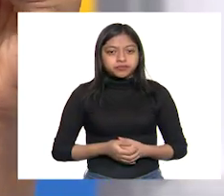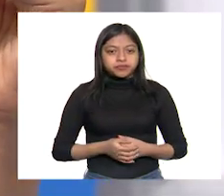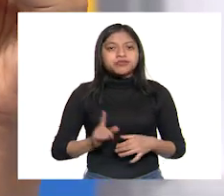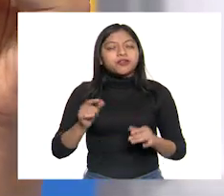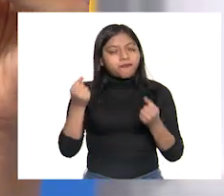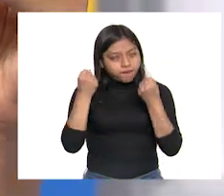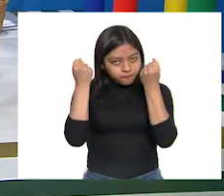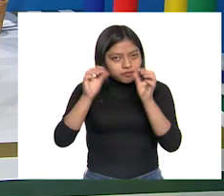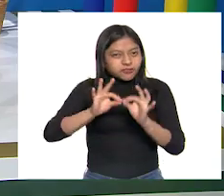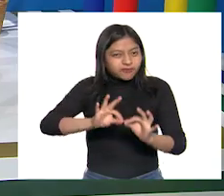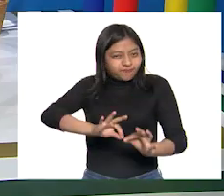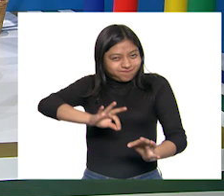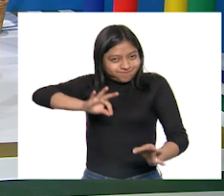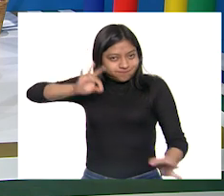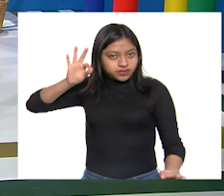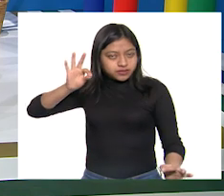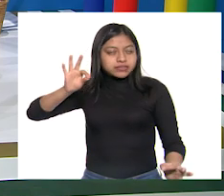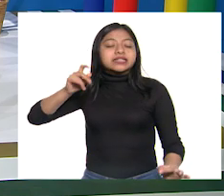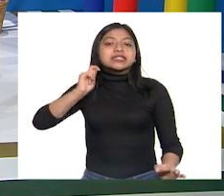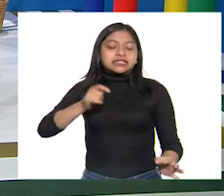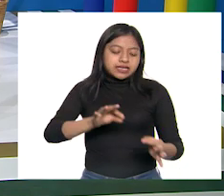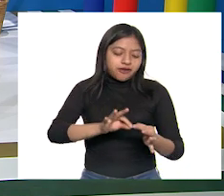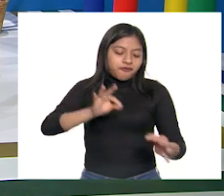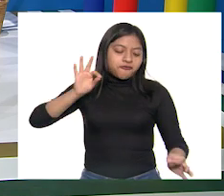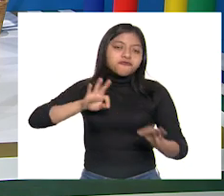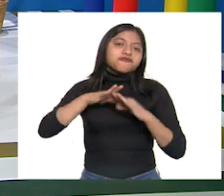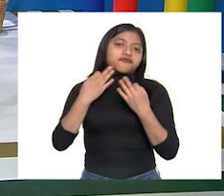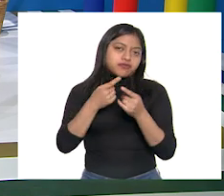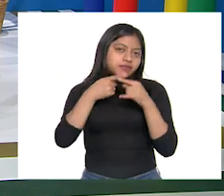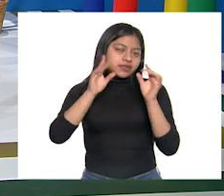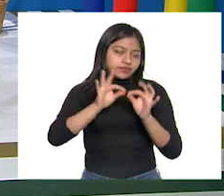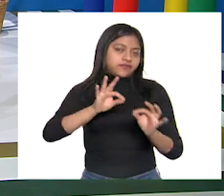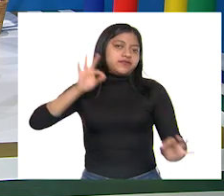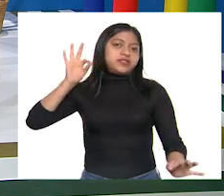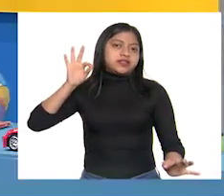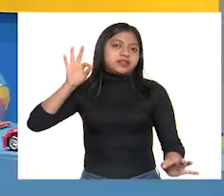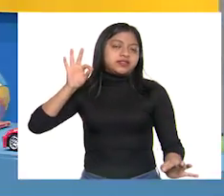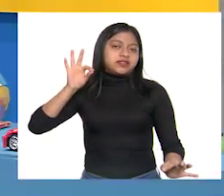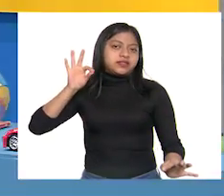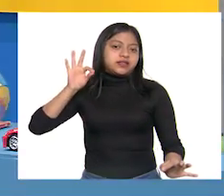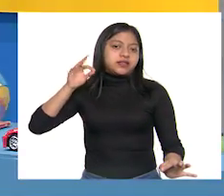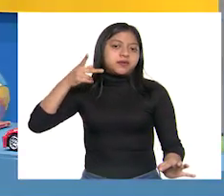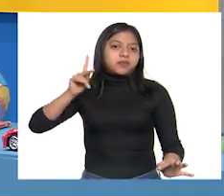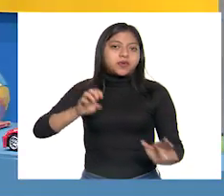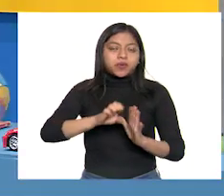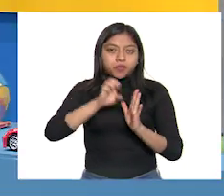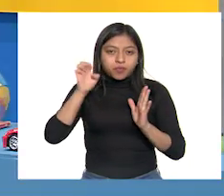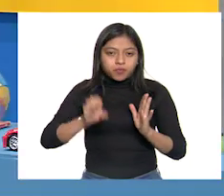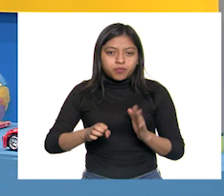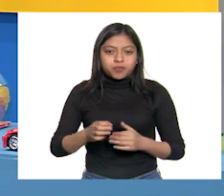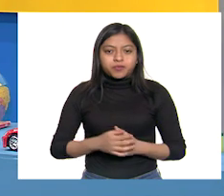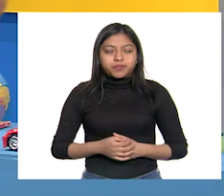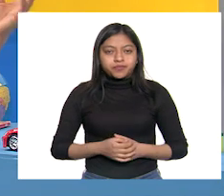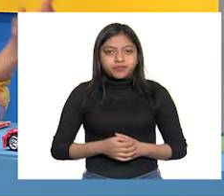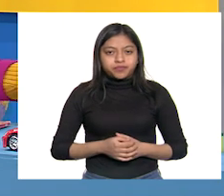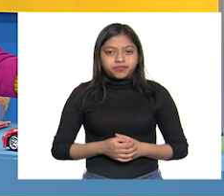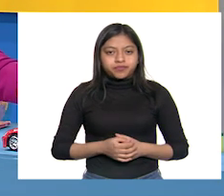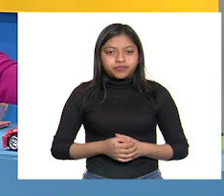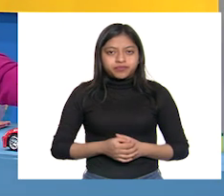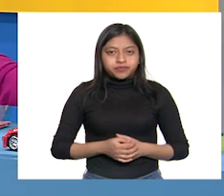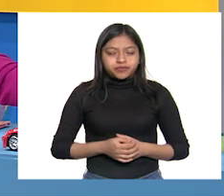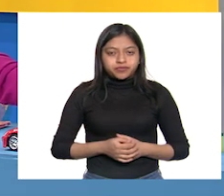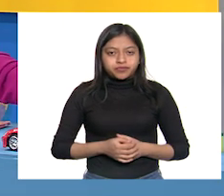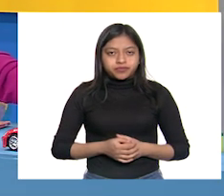Con fuerza y pues se deforma, ¿no? Ujú. Pero si a una le pongo 3